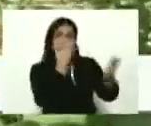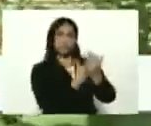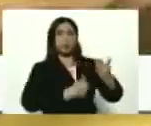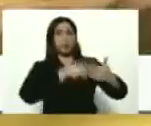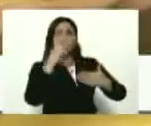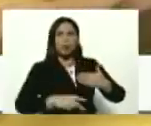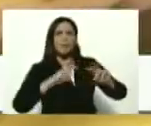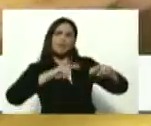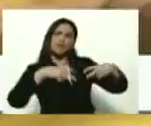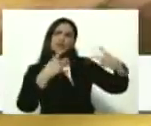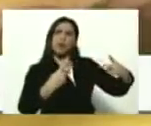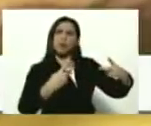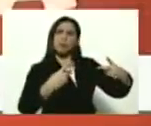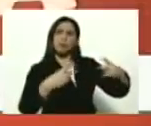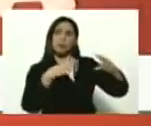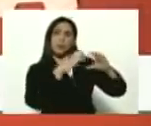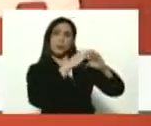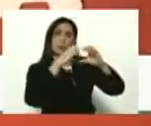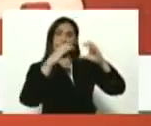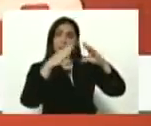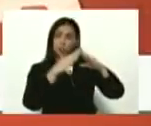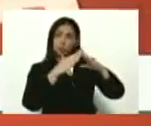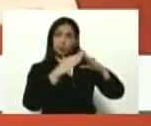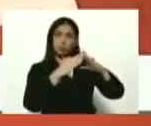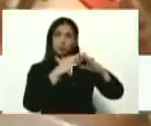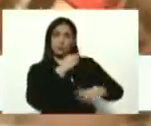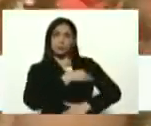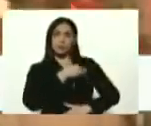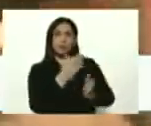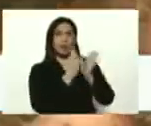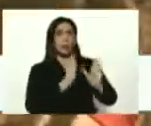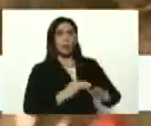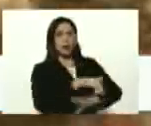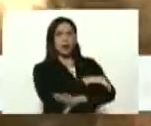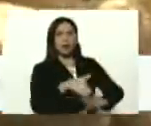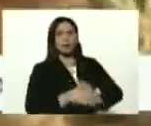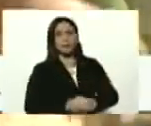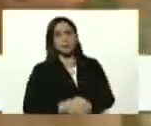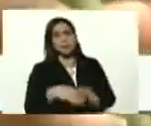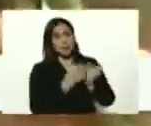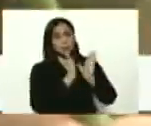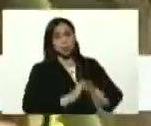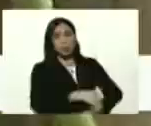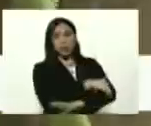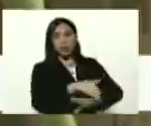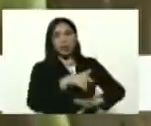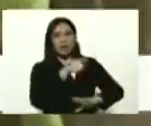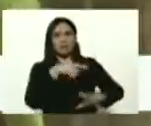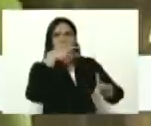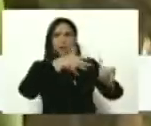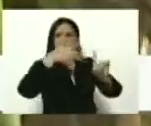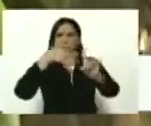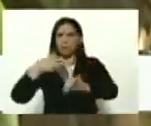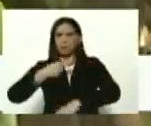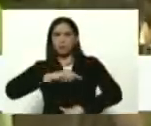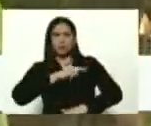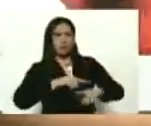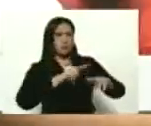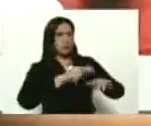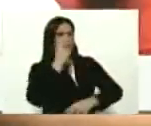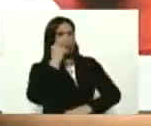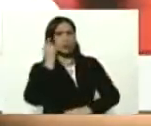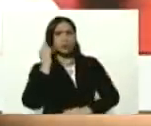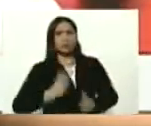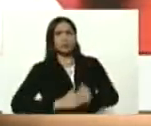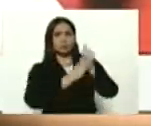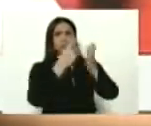programas vanguardia de la gran misión Hogares de la Patria, como lo es las escuelas de calle. Unas escuelas de calle que son la formación de nuestros líderes y